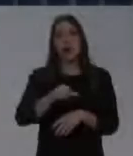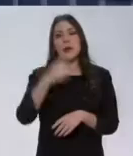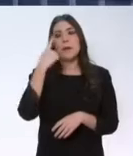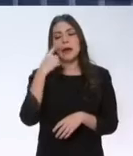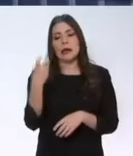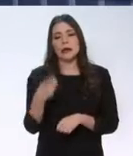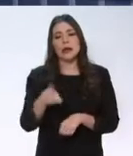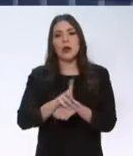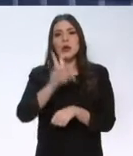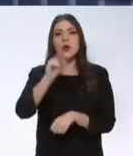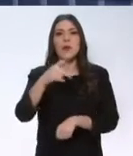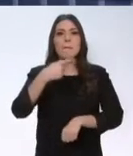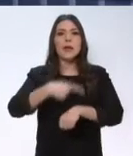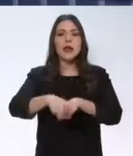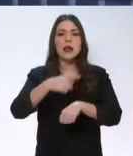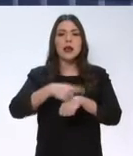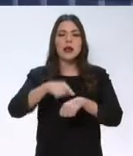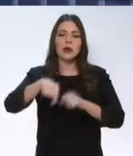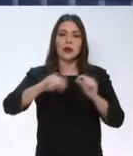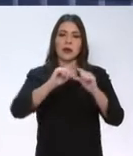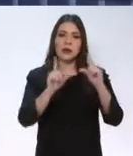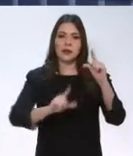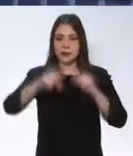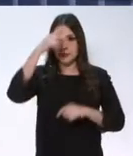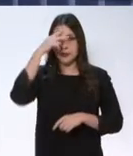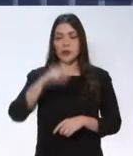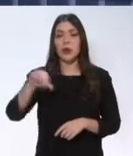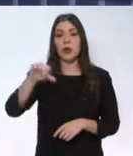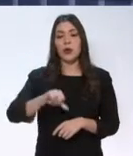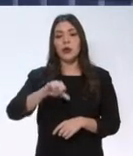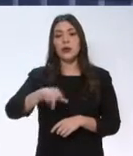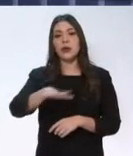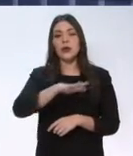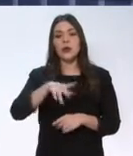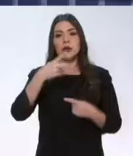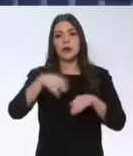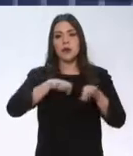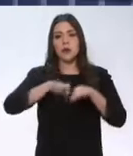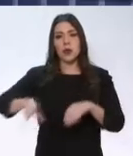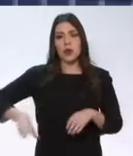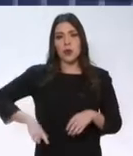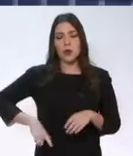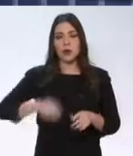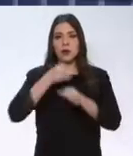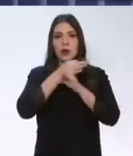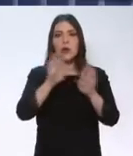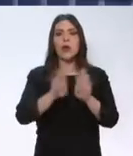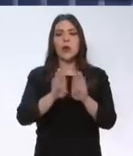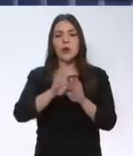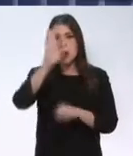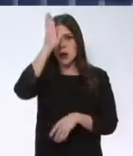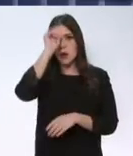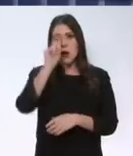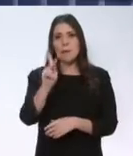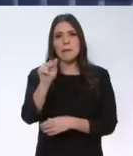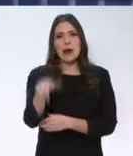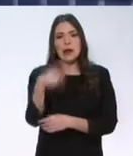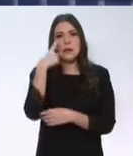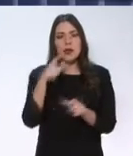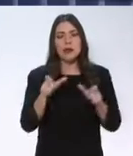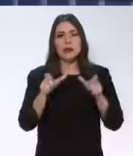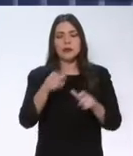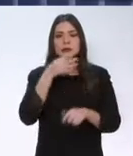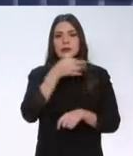Y precisamente por ello, la próxima semana la administración capitalina va a presentar su estrategia de seguridad. Así lo adelantó la jefa de gobierno, la doctora